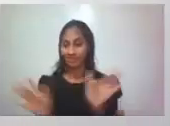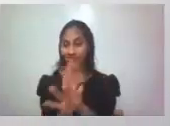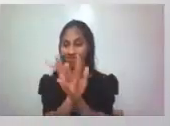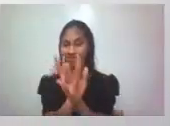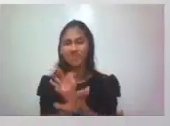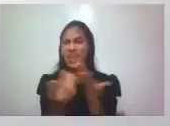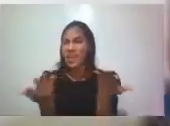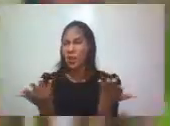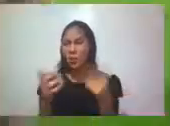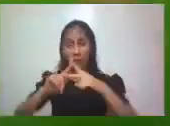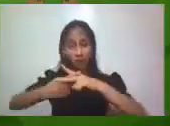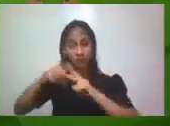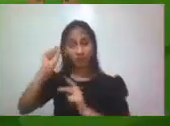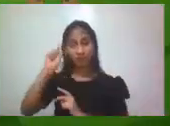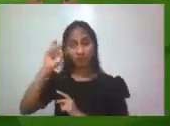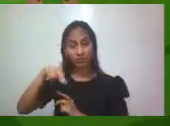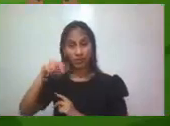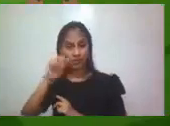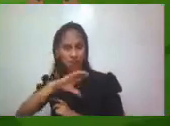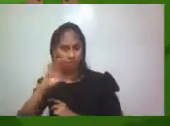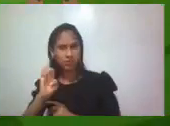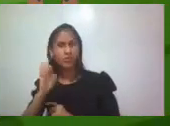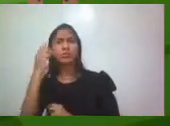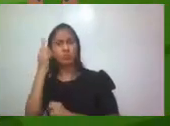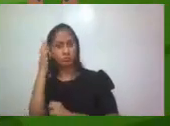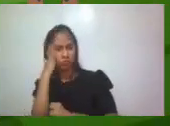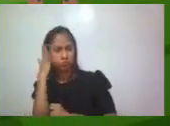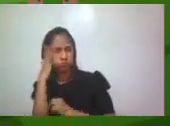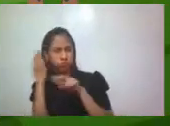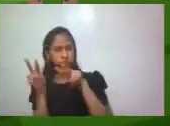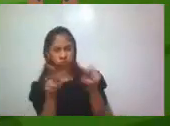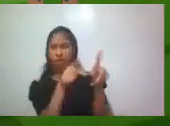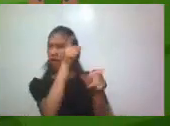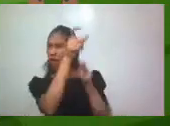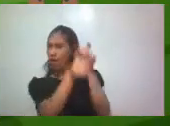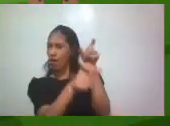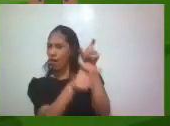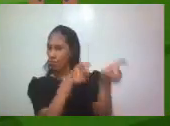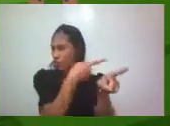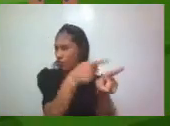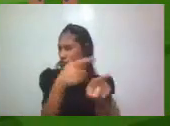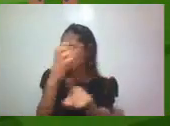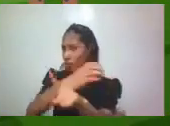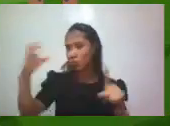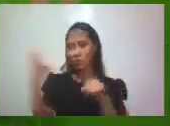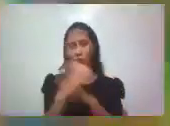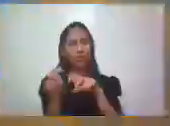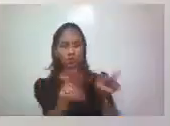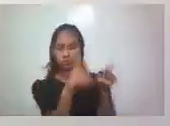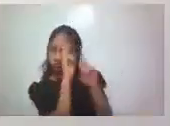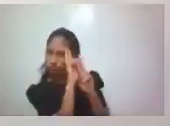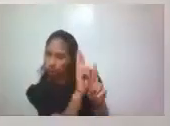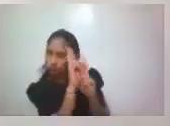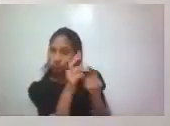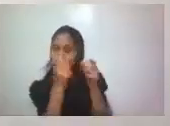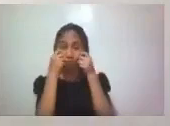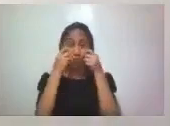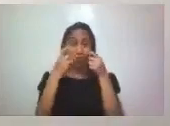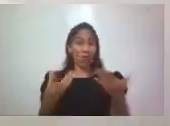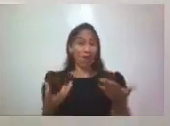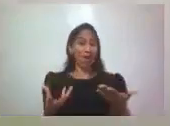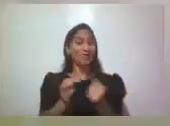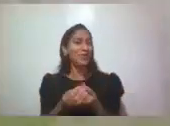Desde SENACE reconocemos, valoramos y respetamos la diversidad cultural del país. Por